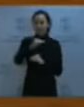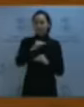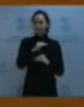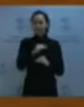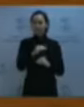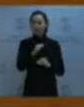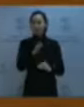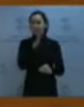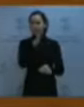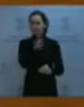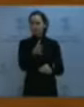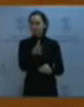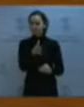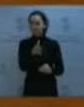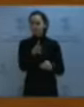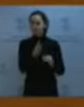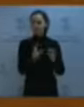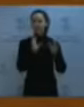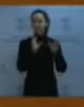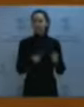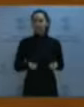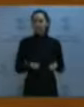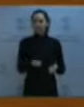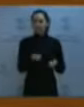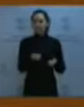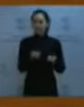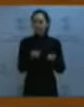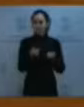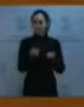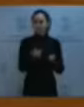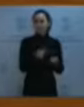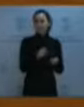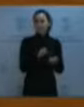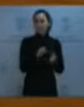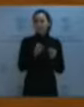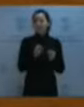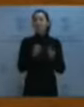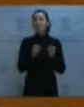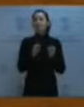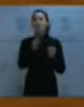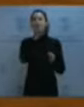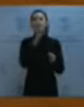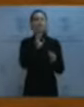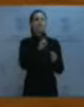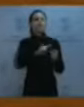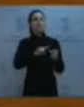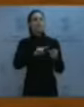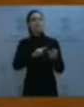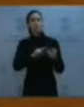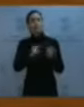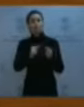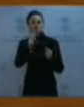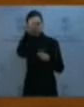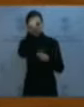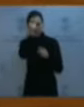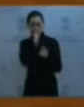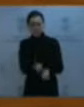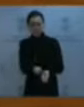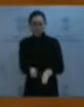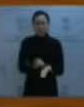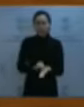el acento en el gasto social, en el gasto corriente. Es decir, la filosofía del presupuesto es añadir